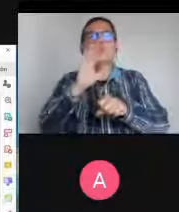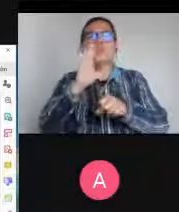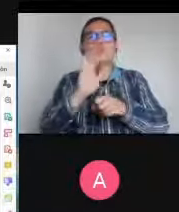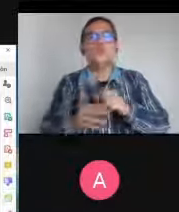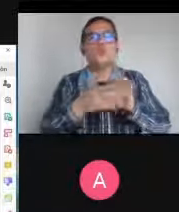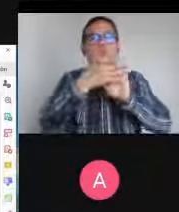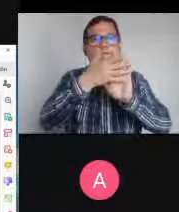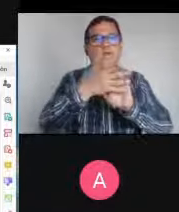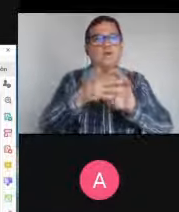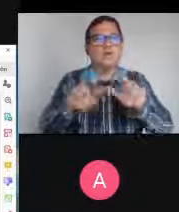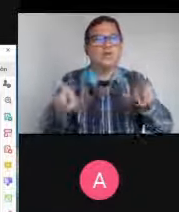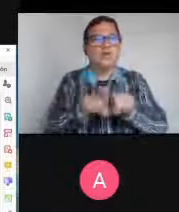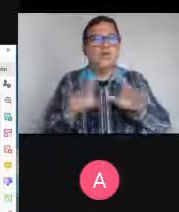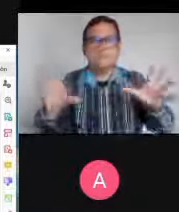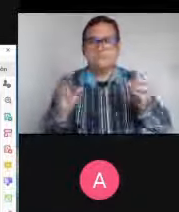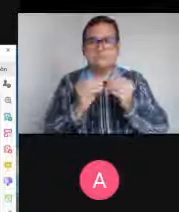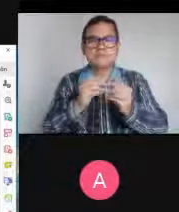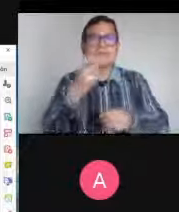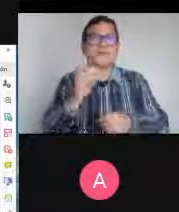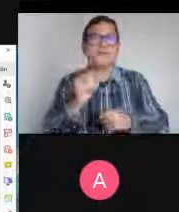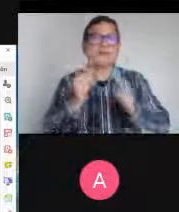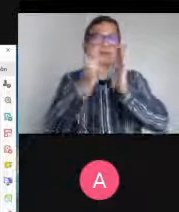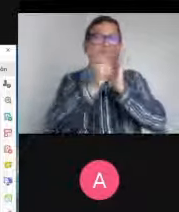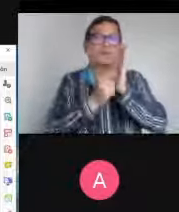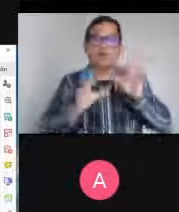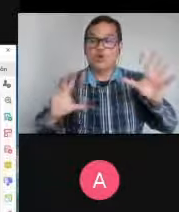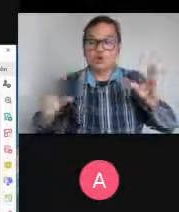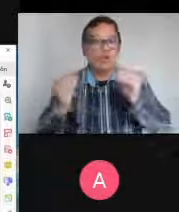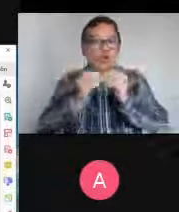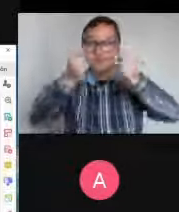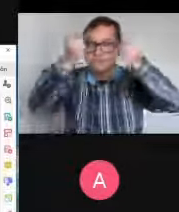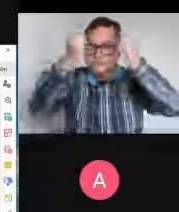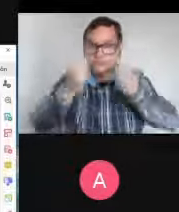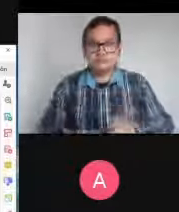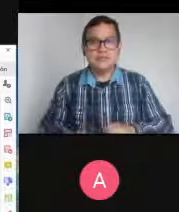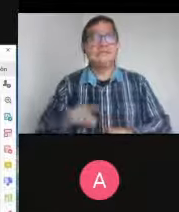20 puntos, para un total de 125.